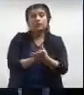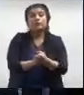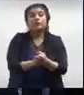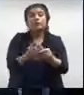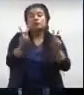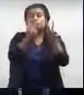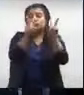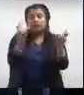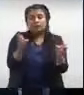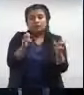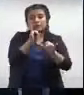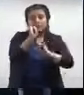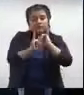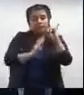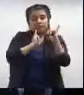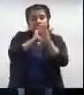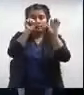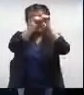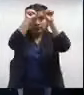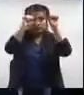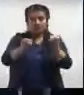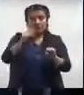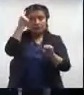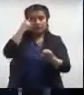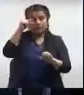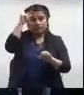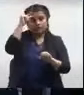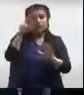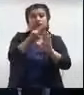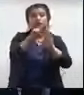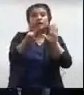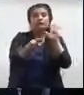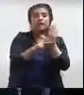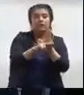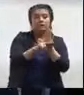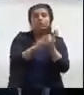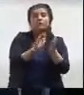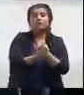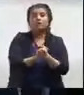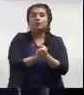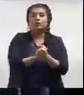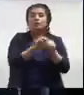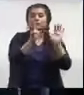componentes automatizados del Ministerio de Gobernación. Acuerdo Gubernativo número